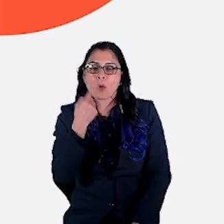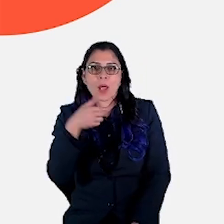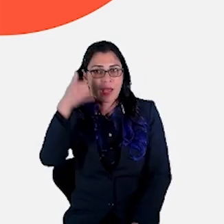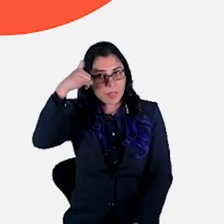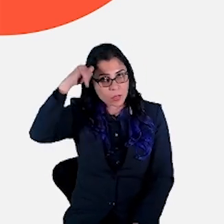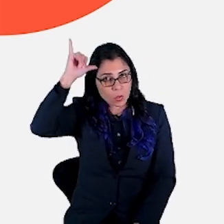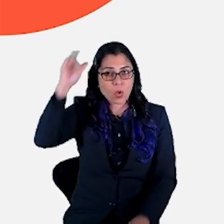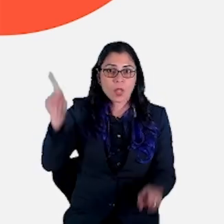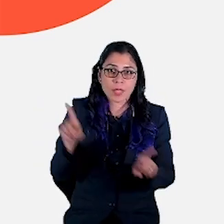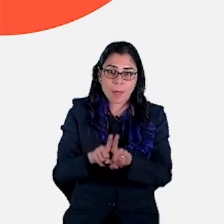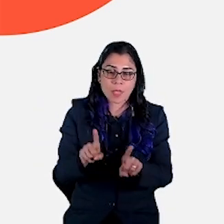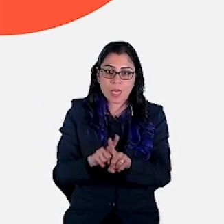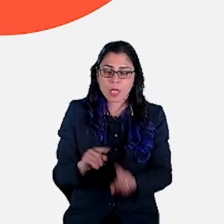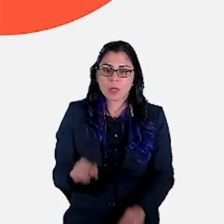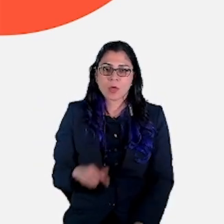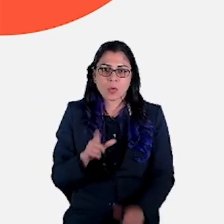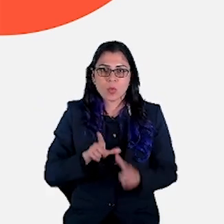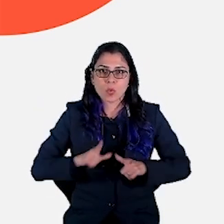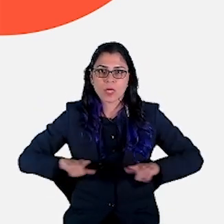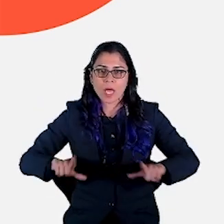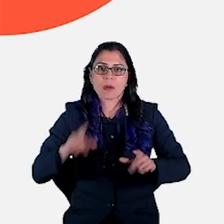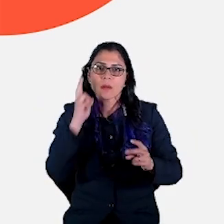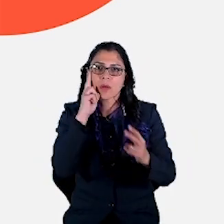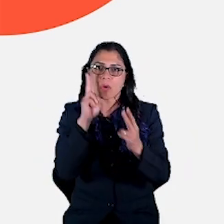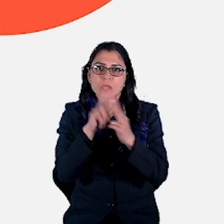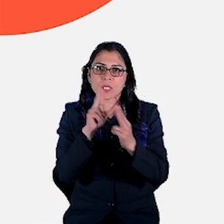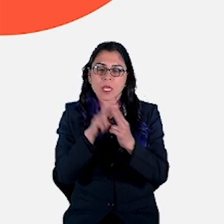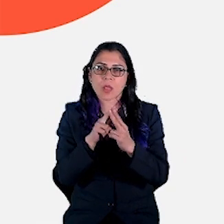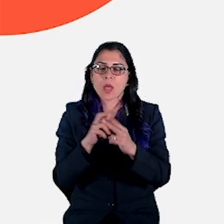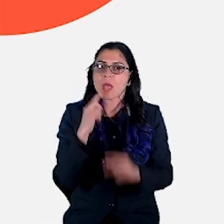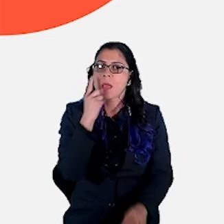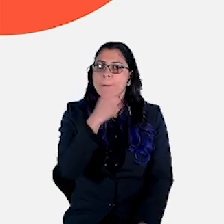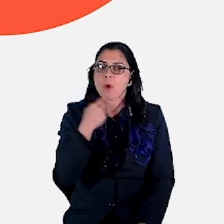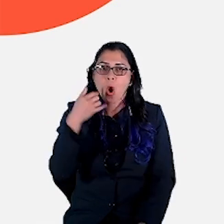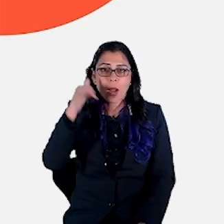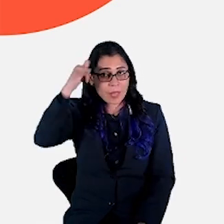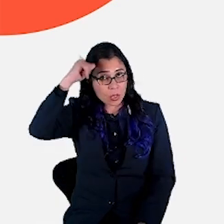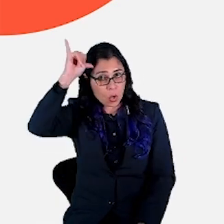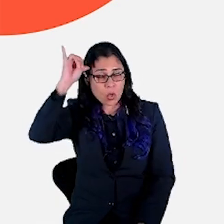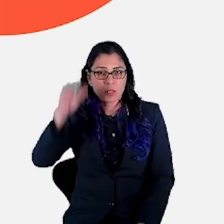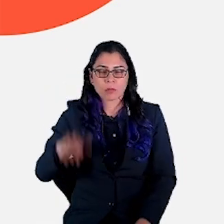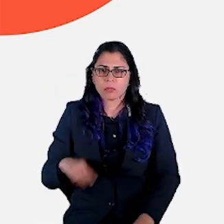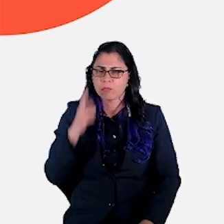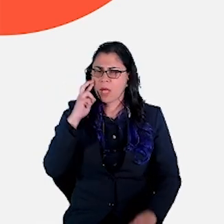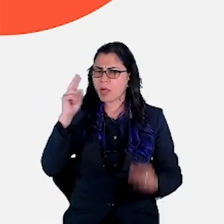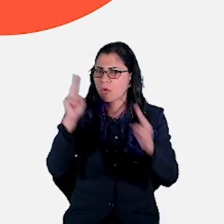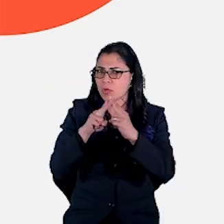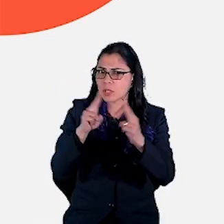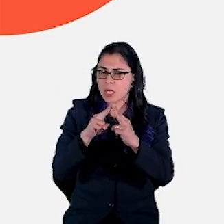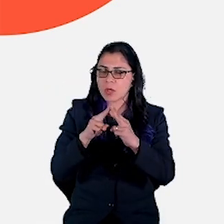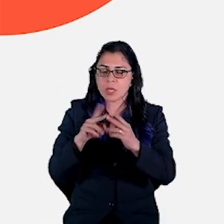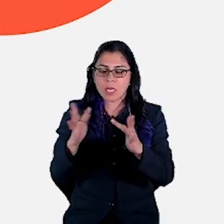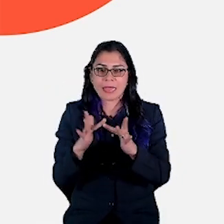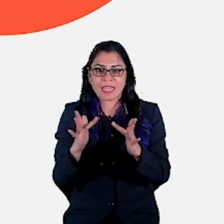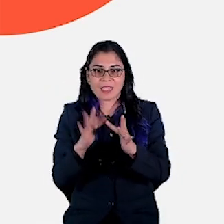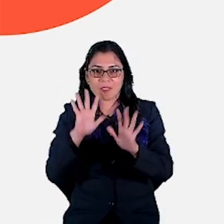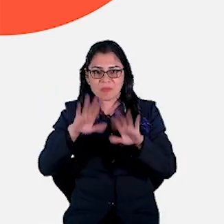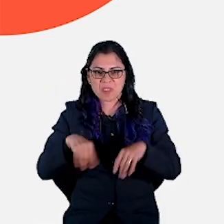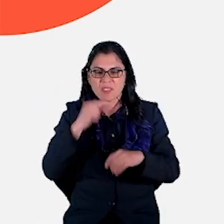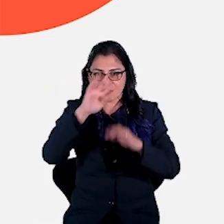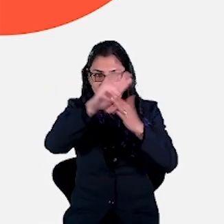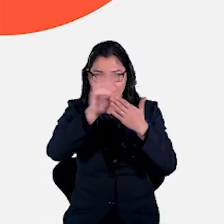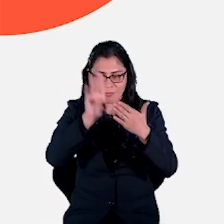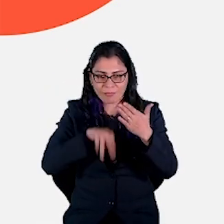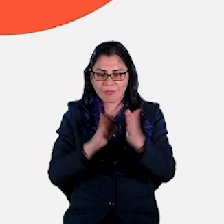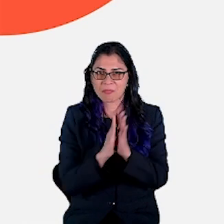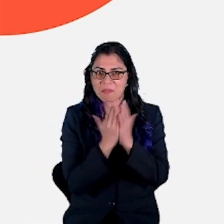también un un lugar muy conocido algunos dicen que bocas es más popular y más fácil de encontrar en el internet información de ellos